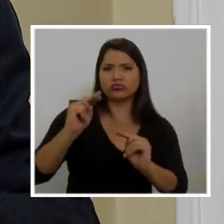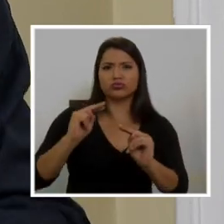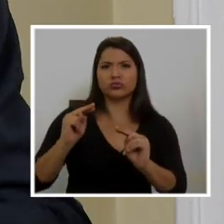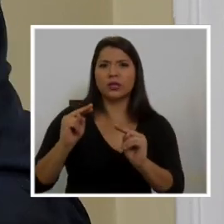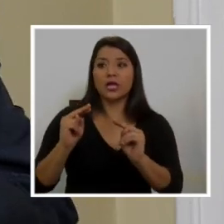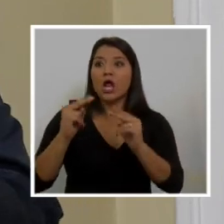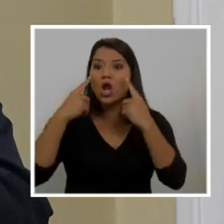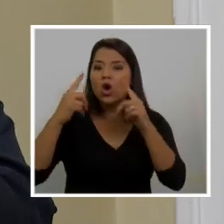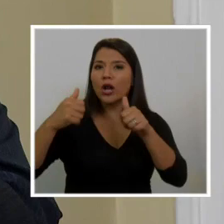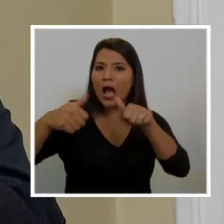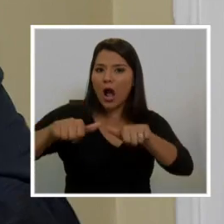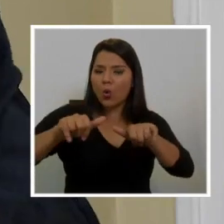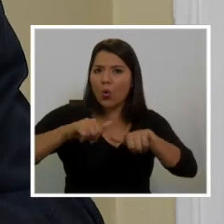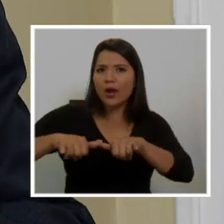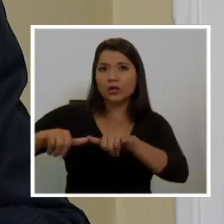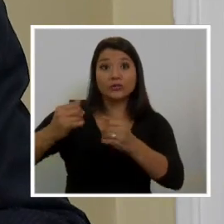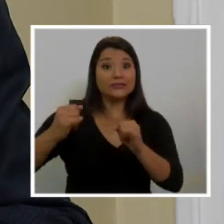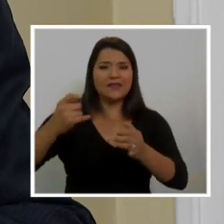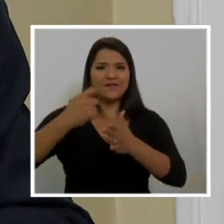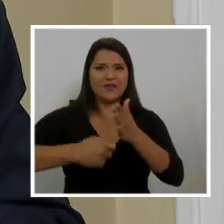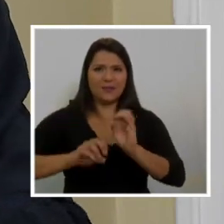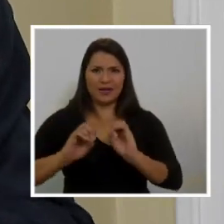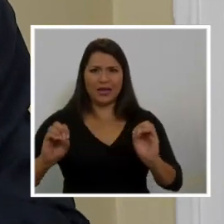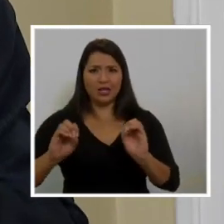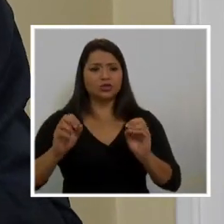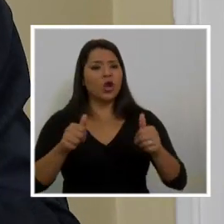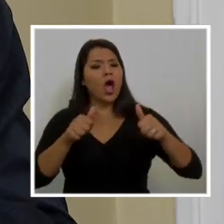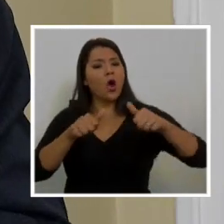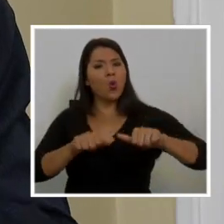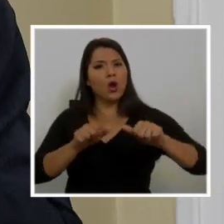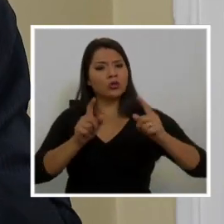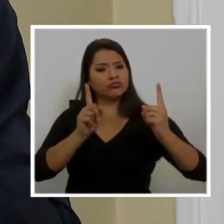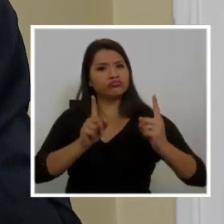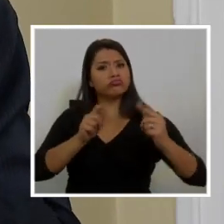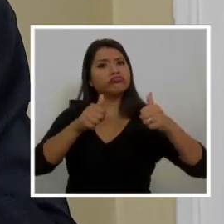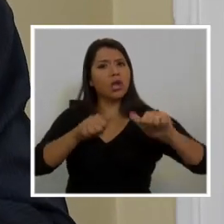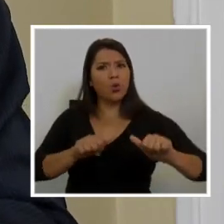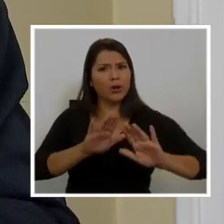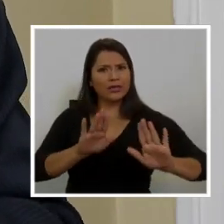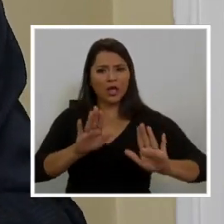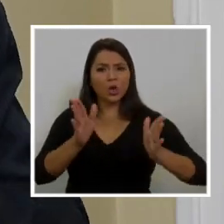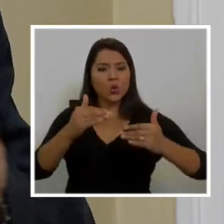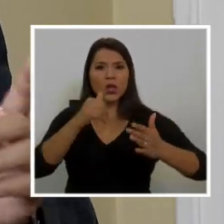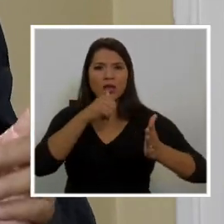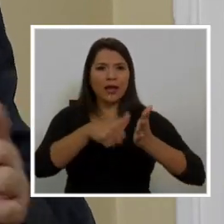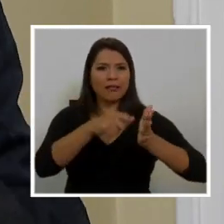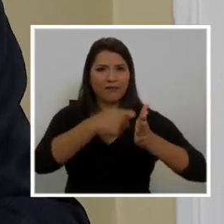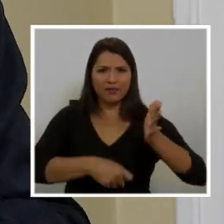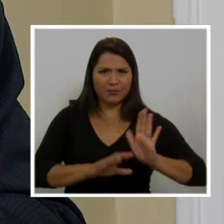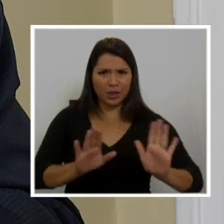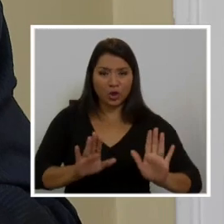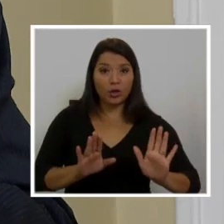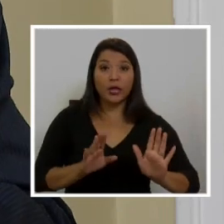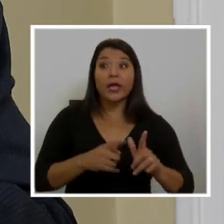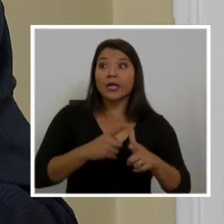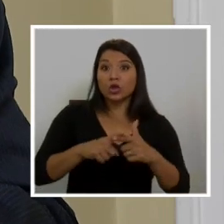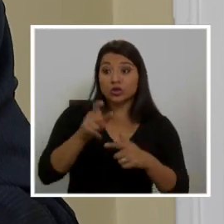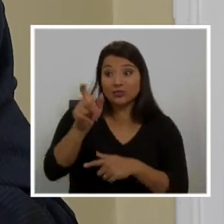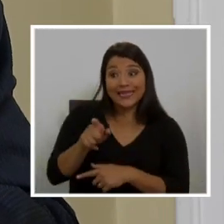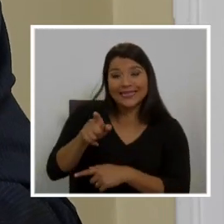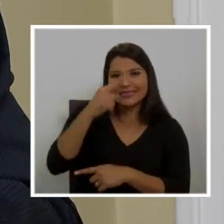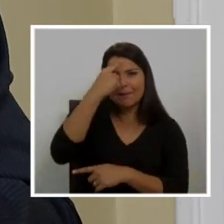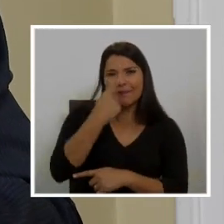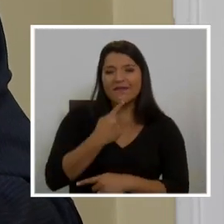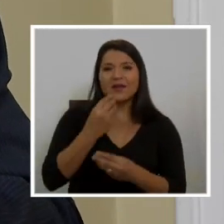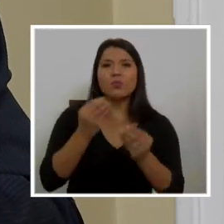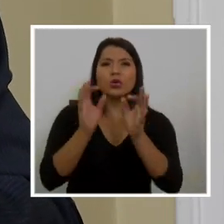Hacerlo consensuado sin firmar ninguna carta, es un pacto entre personas. Entonces, esa posibilidad es muy importante porque además permitiría que en cierto